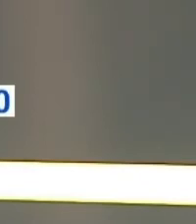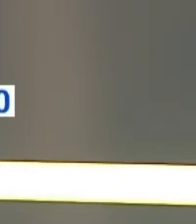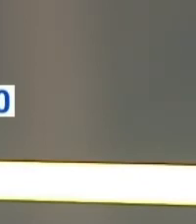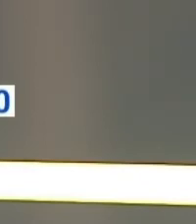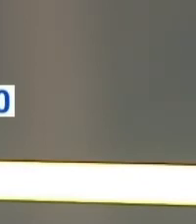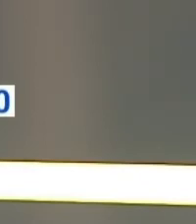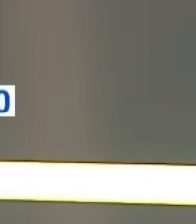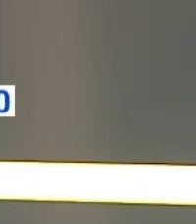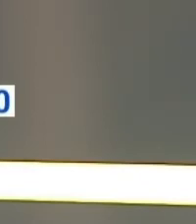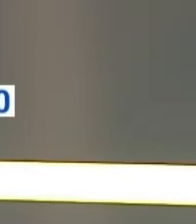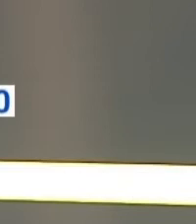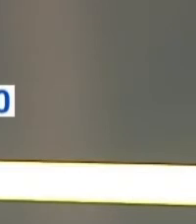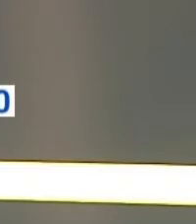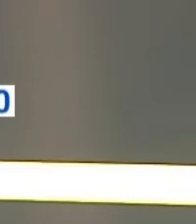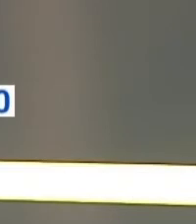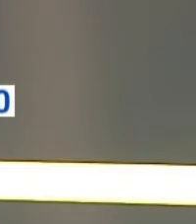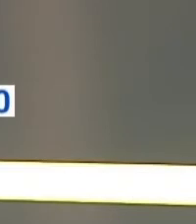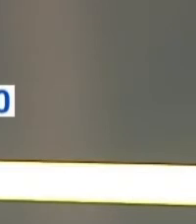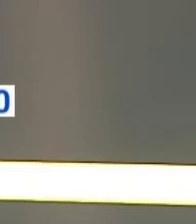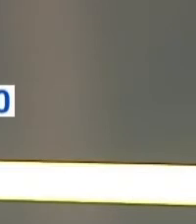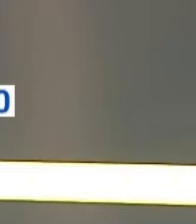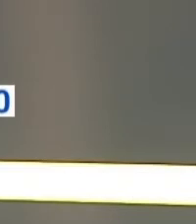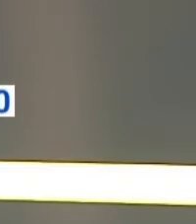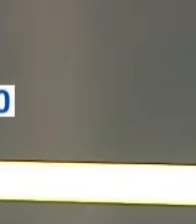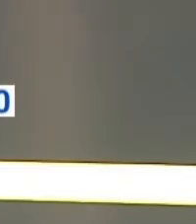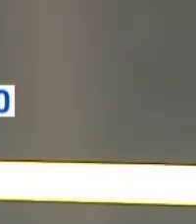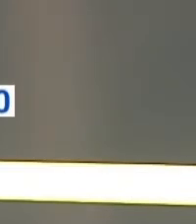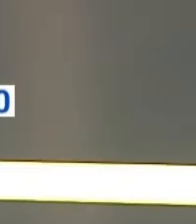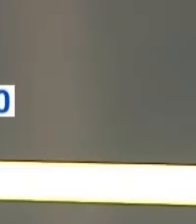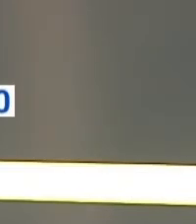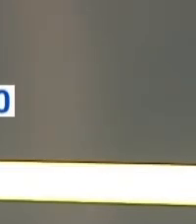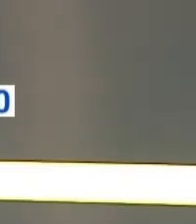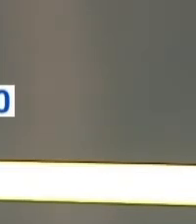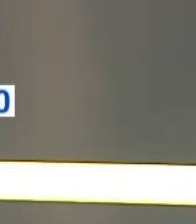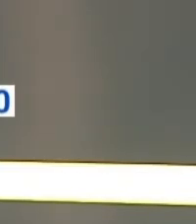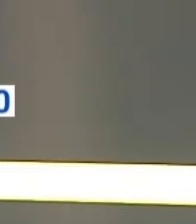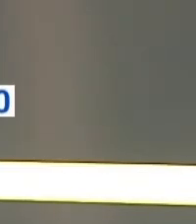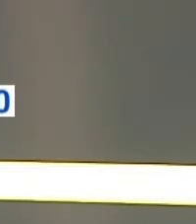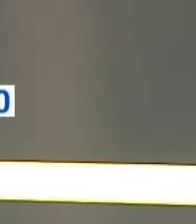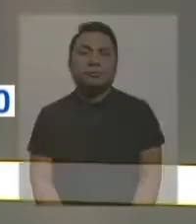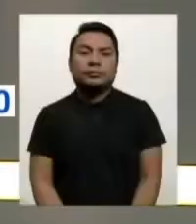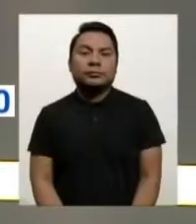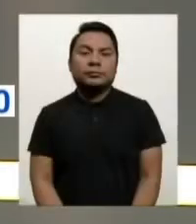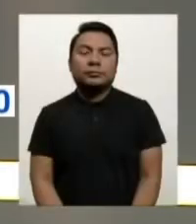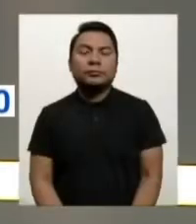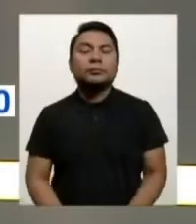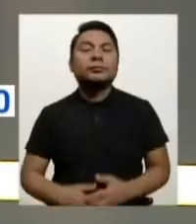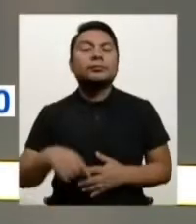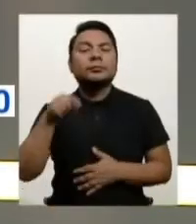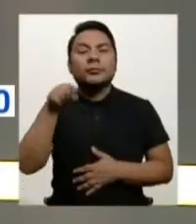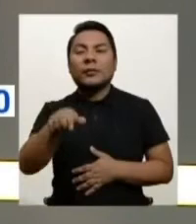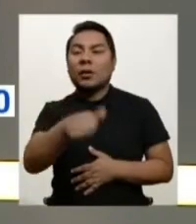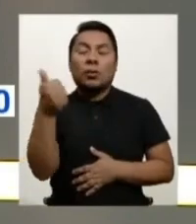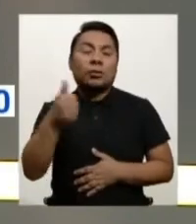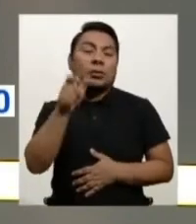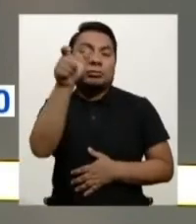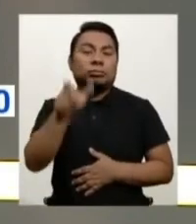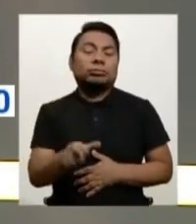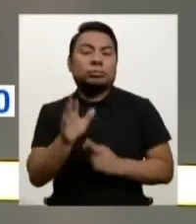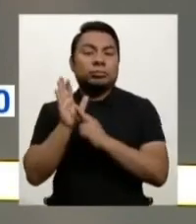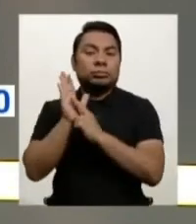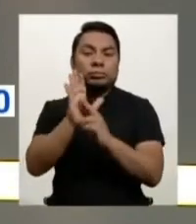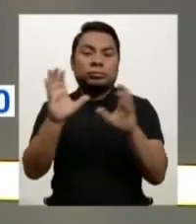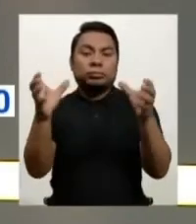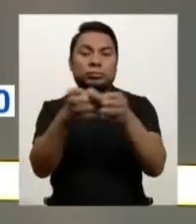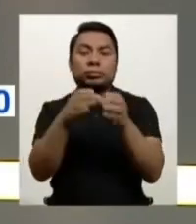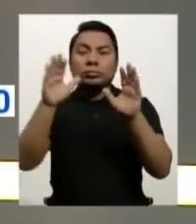de incompetente. Este inédito de intercambio de insultos entre republicanos, porque también lo ha sido con Flake, otro senador, se dio horas antes de una